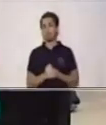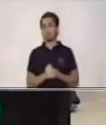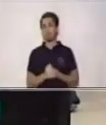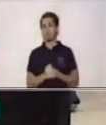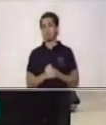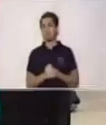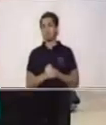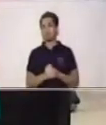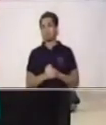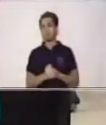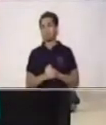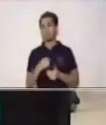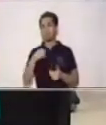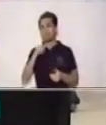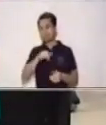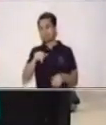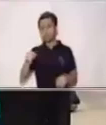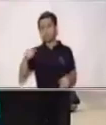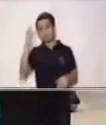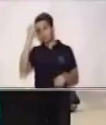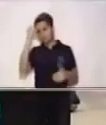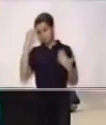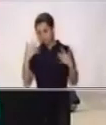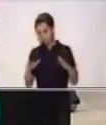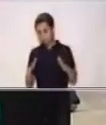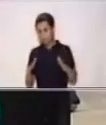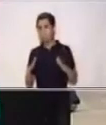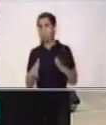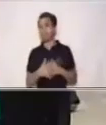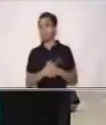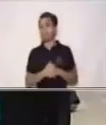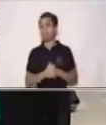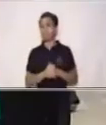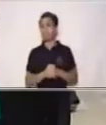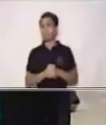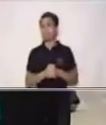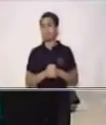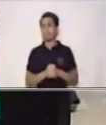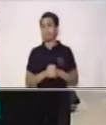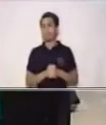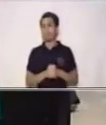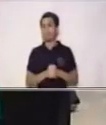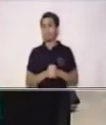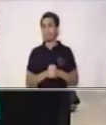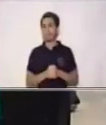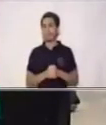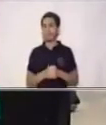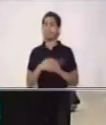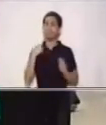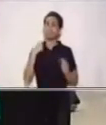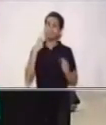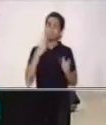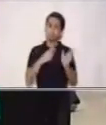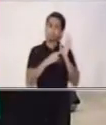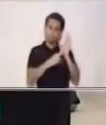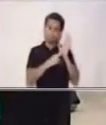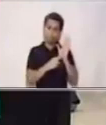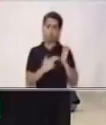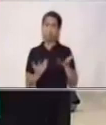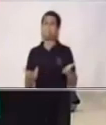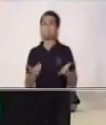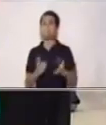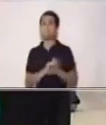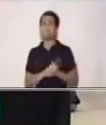sería lo que aprendimos el día de hoy. Podemos, para dar una recomendación, recuerda que